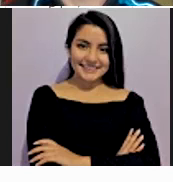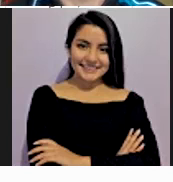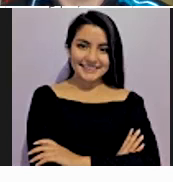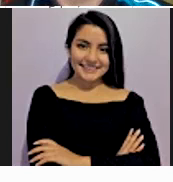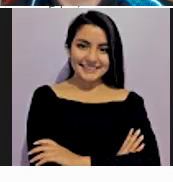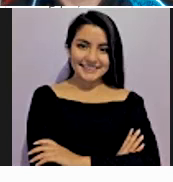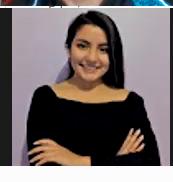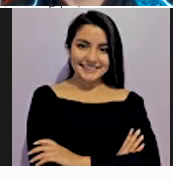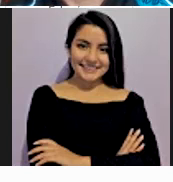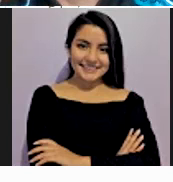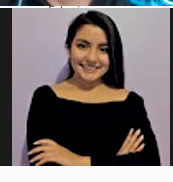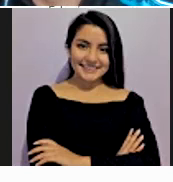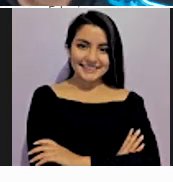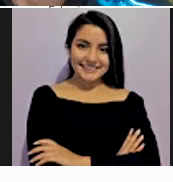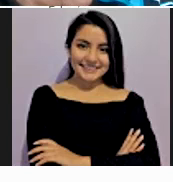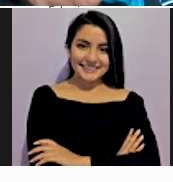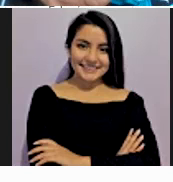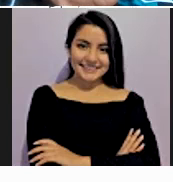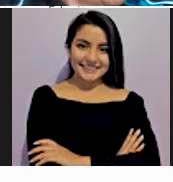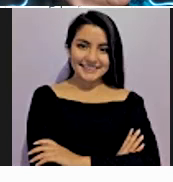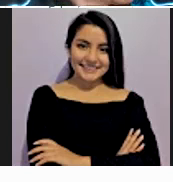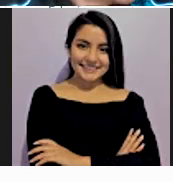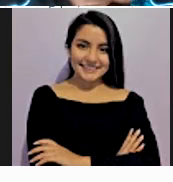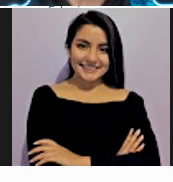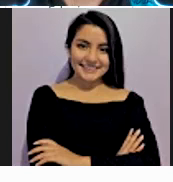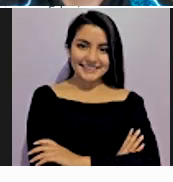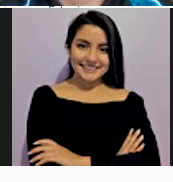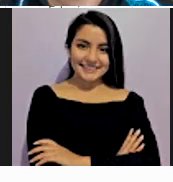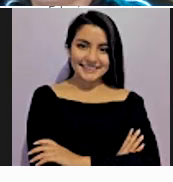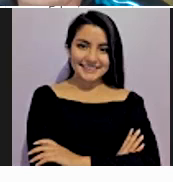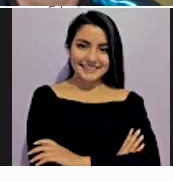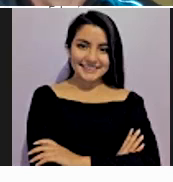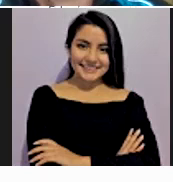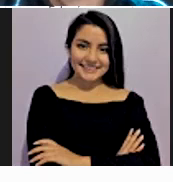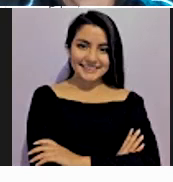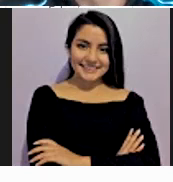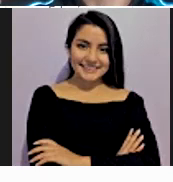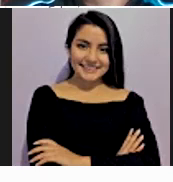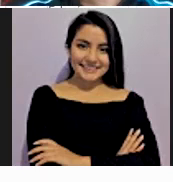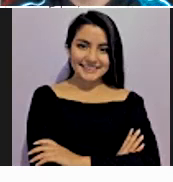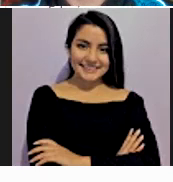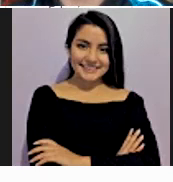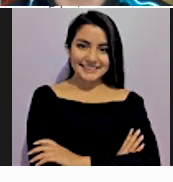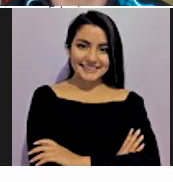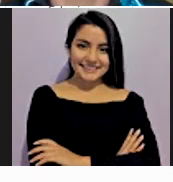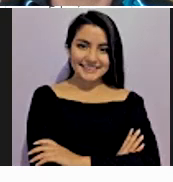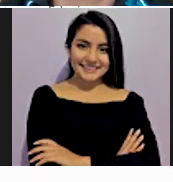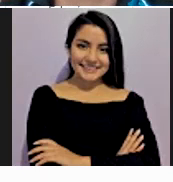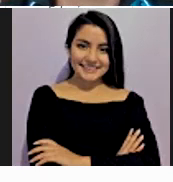esperándole porque pensé que empezábamos a las 3. Claro, las 3 es. Lo que pasa es que